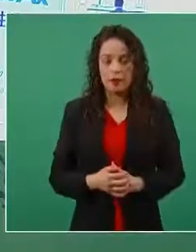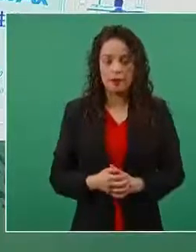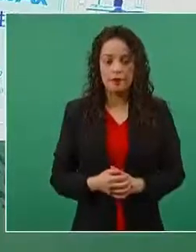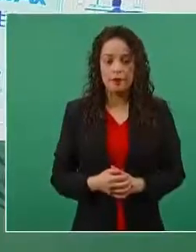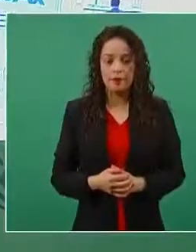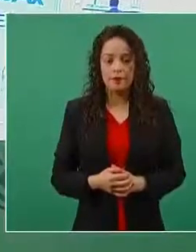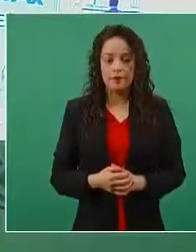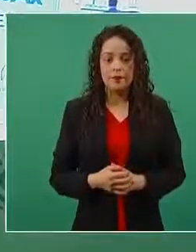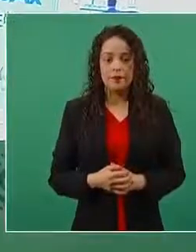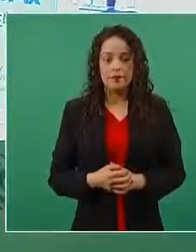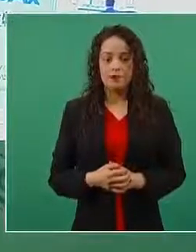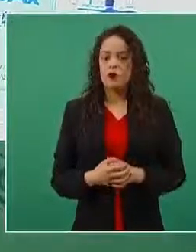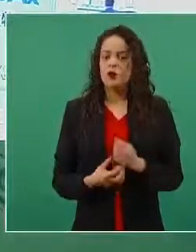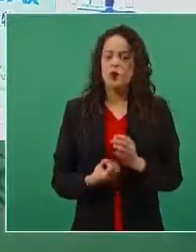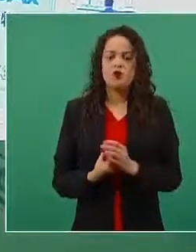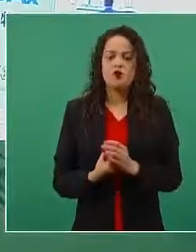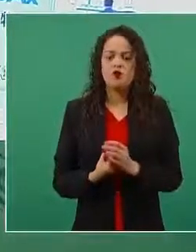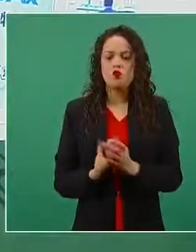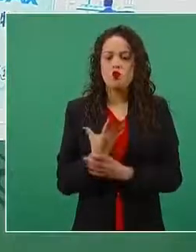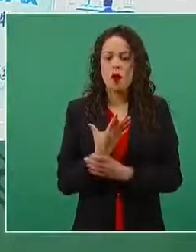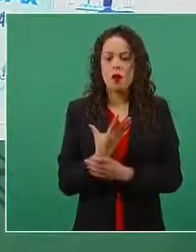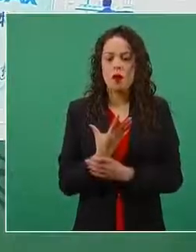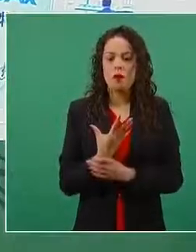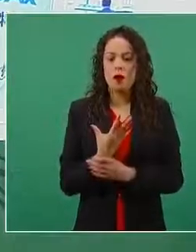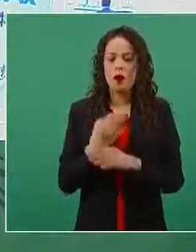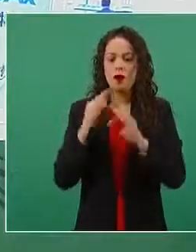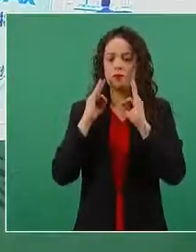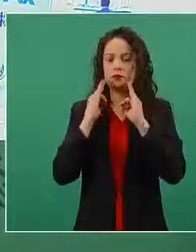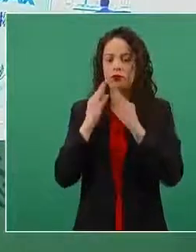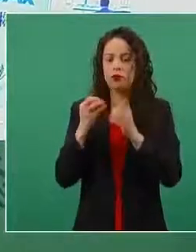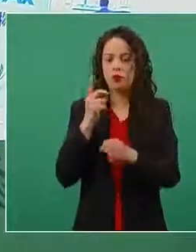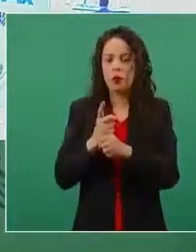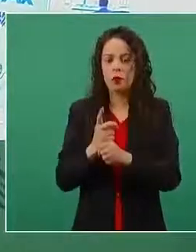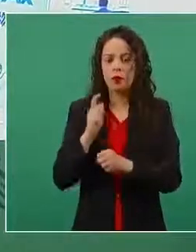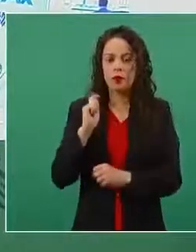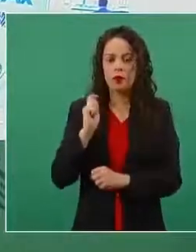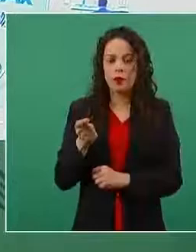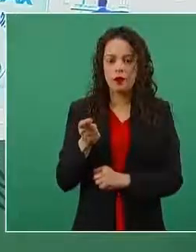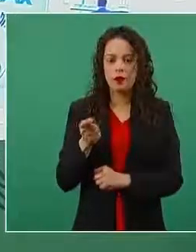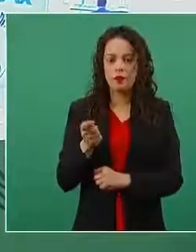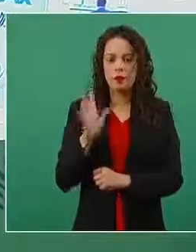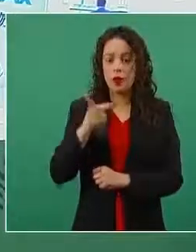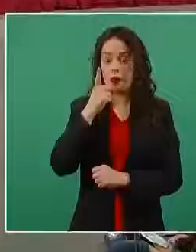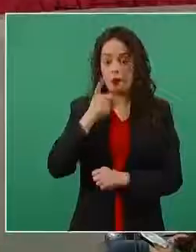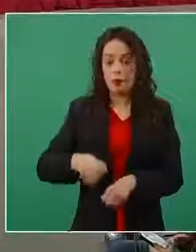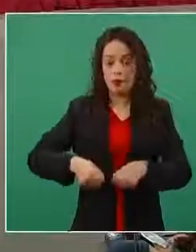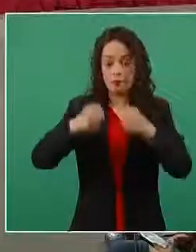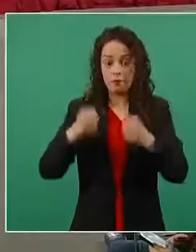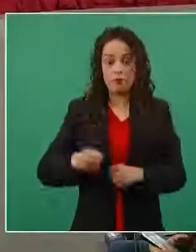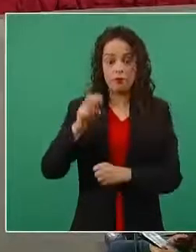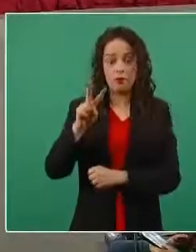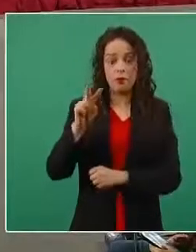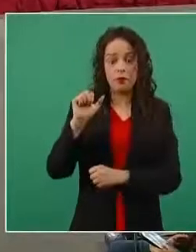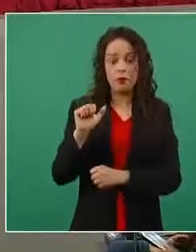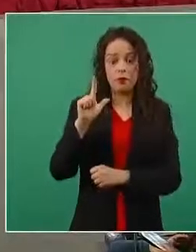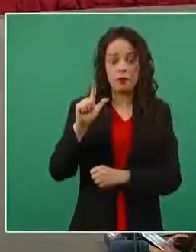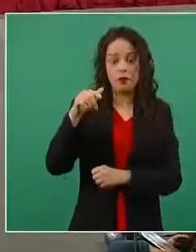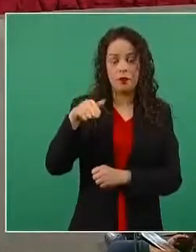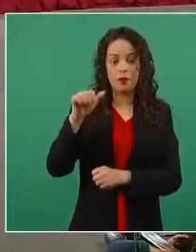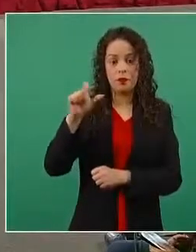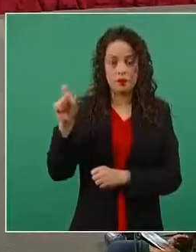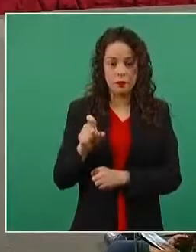Una nueva alternativa, Valvax, ya nos han comunicado oficialmente las autoridades de